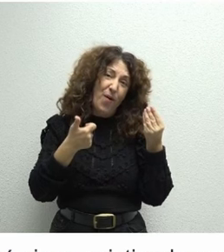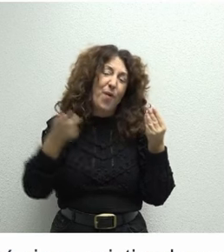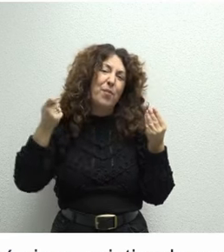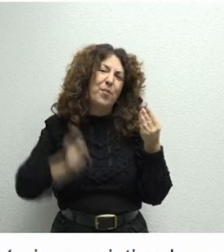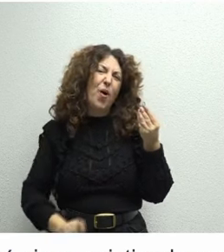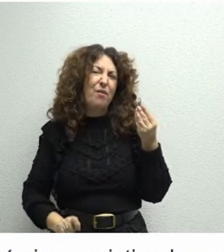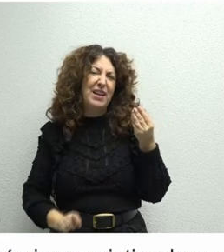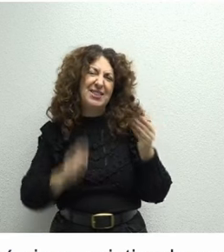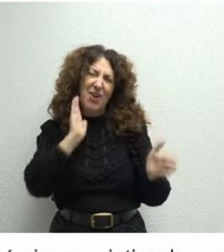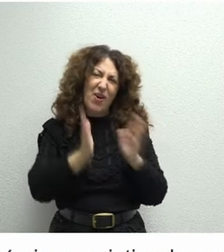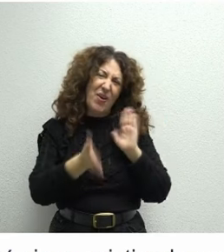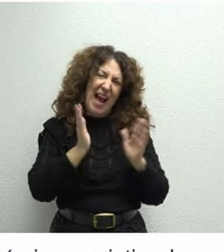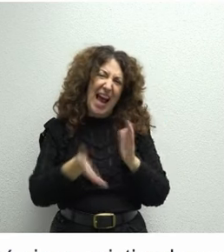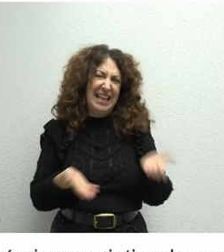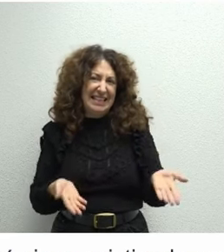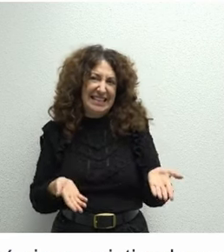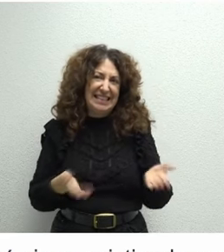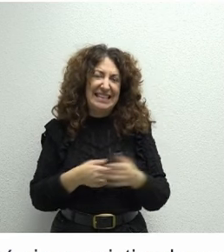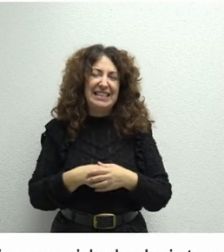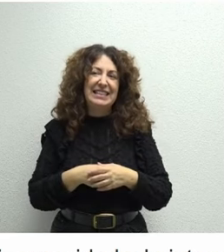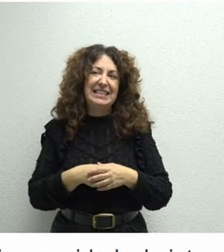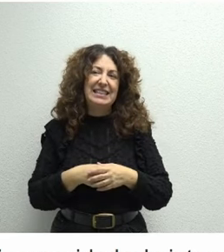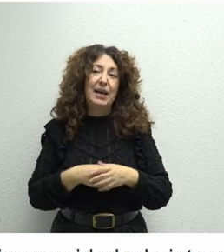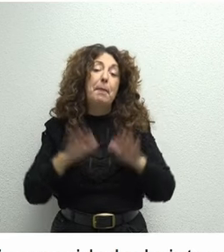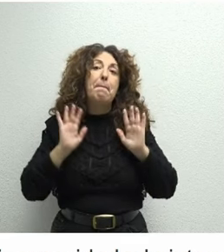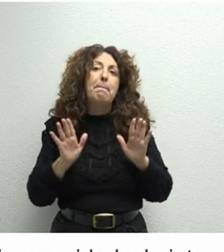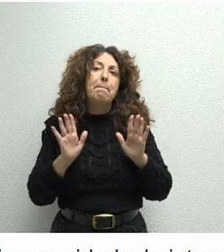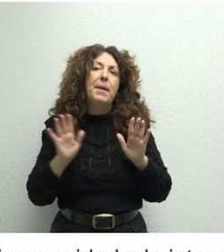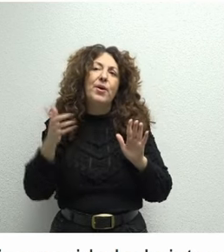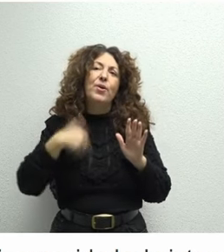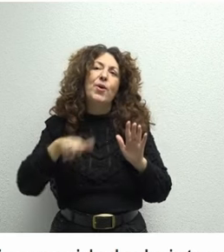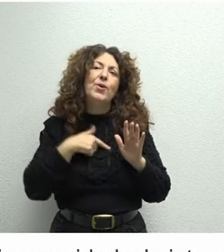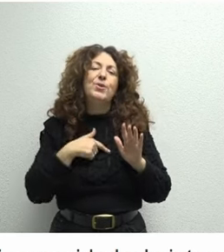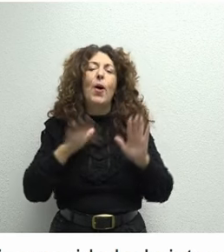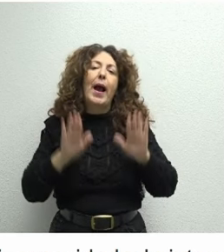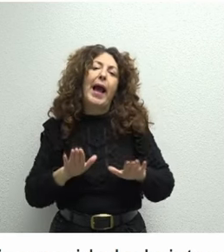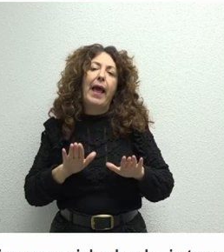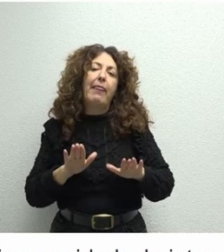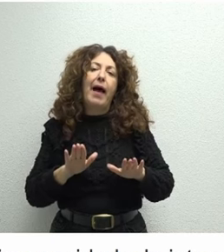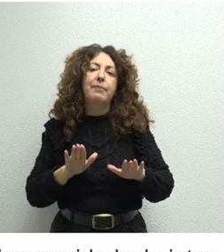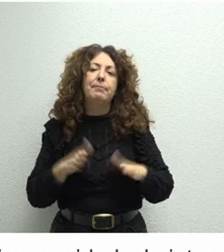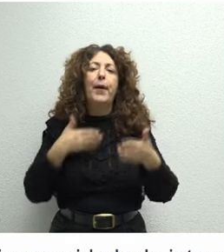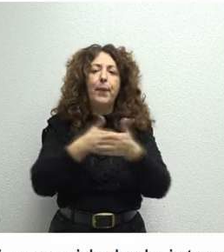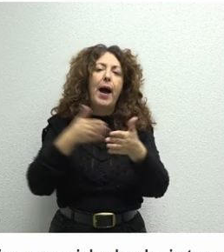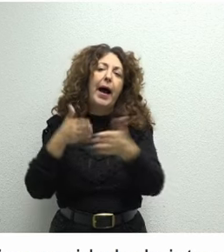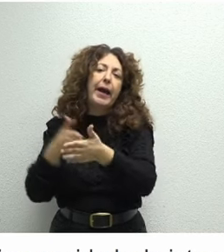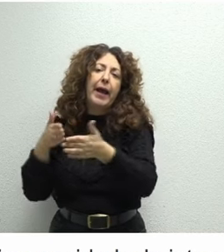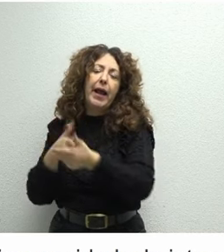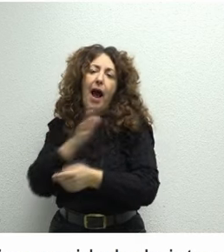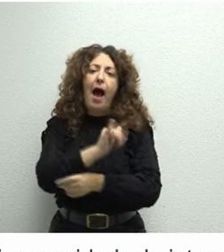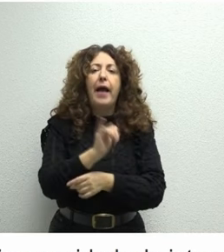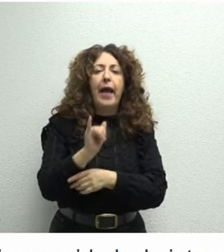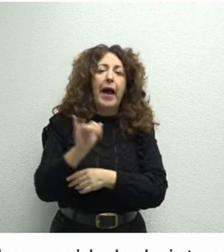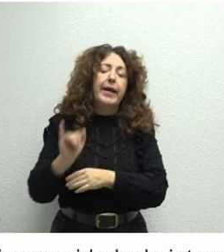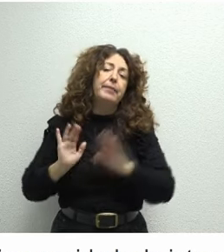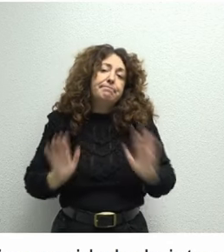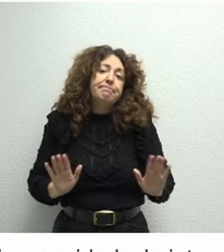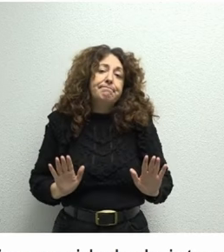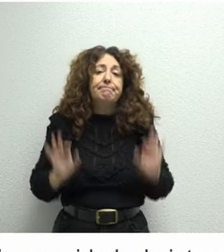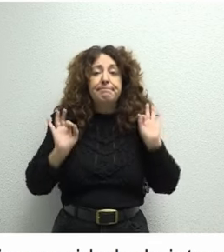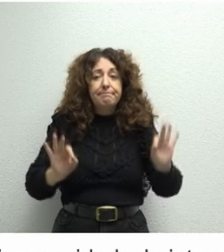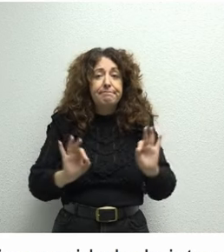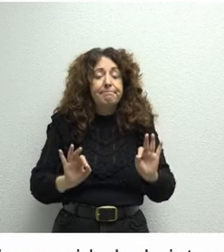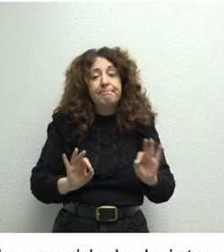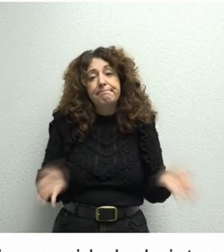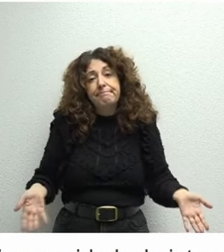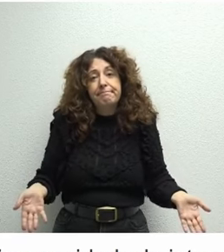que intervienen pero claro o sea no nos podíamos quedar con con estas barreras que existen no porque podíamos decir nos conformamos con